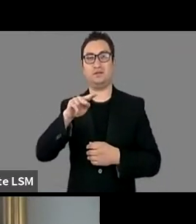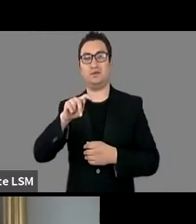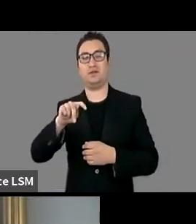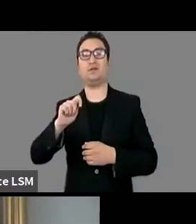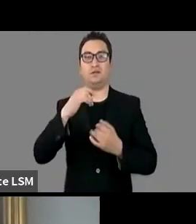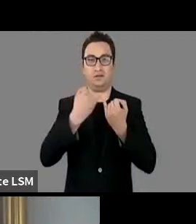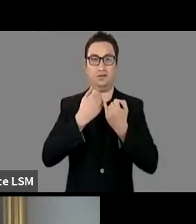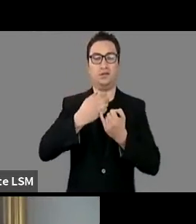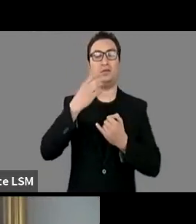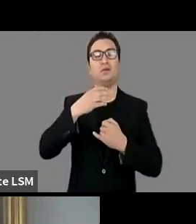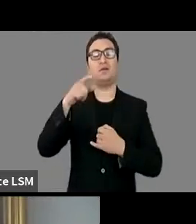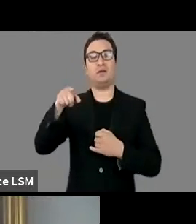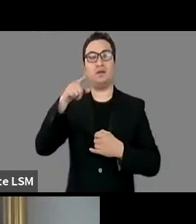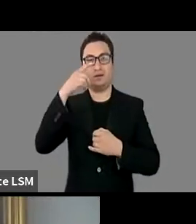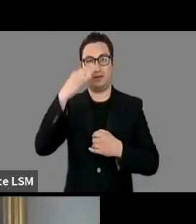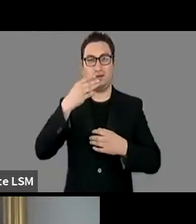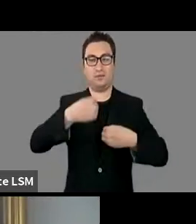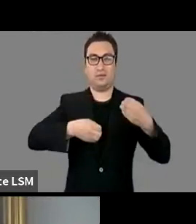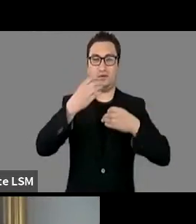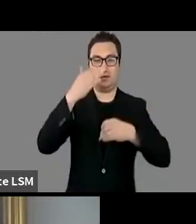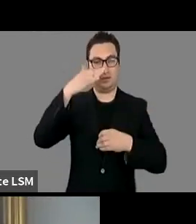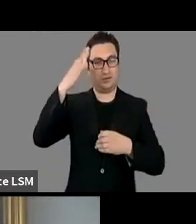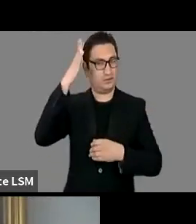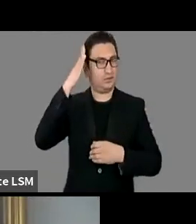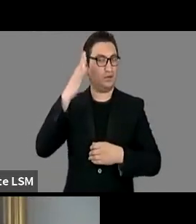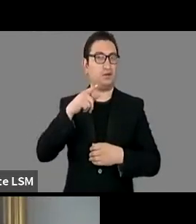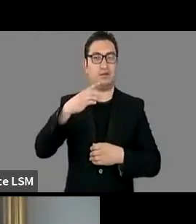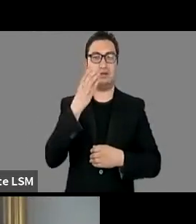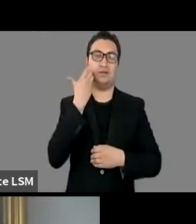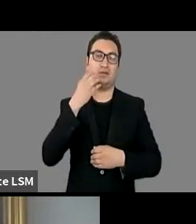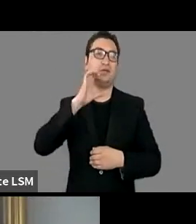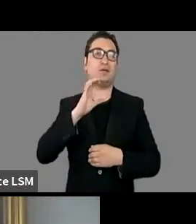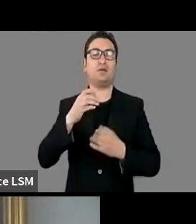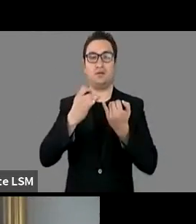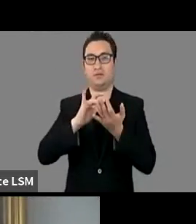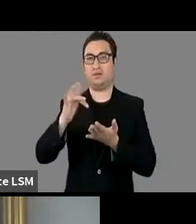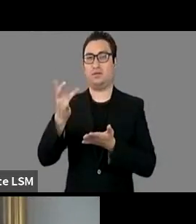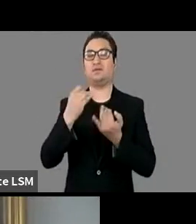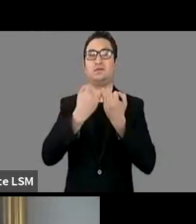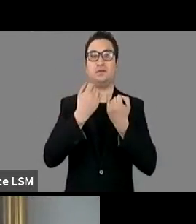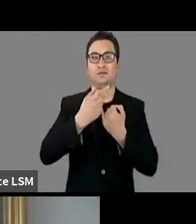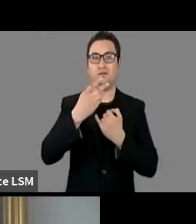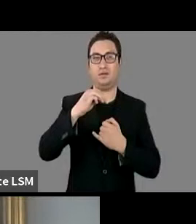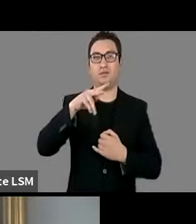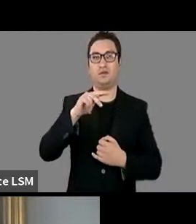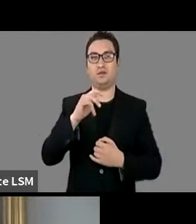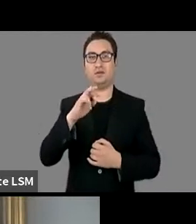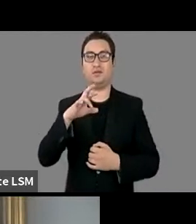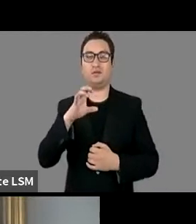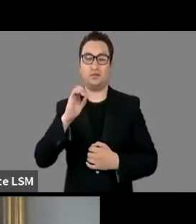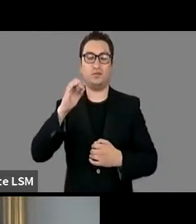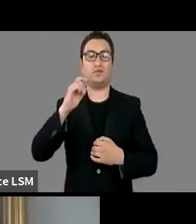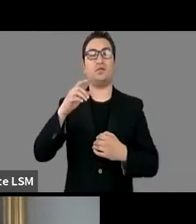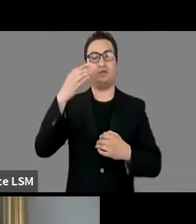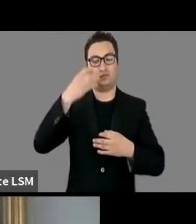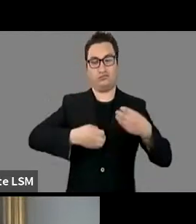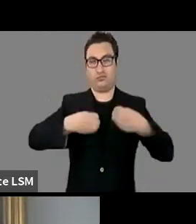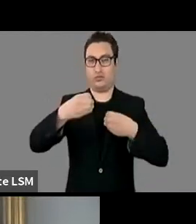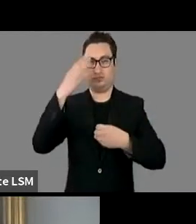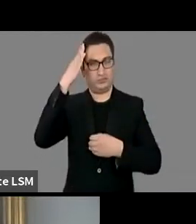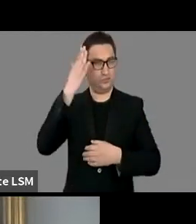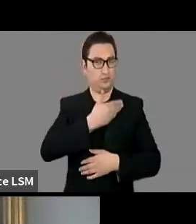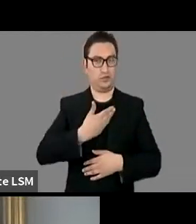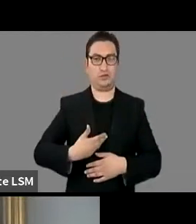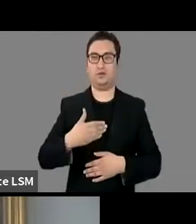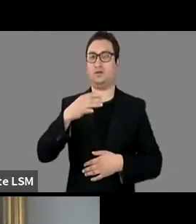que siempre nos apoya en estos temas. Y por supuesto, muchas gracias al magistrado presidente Rafael Guerra, porque siempre es aliado